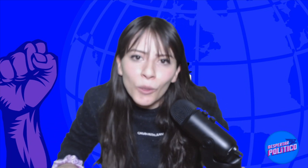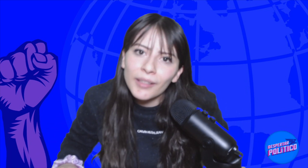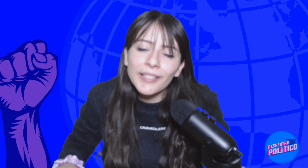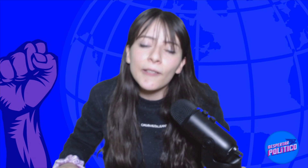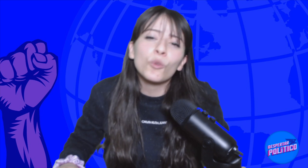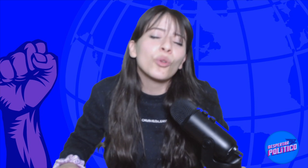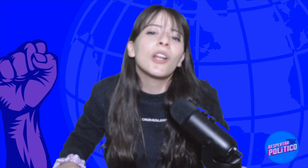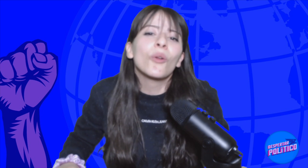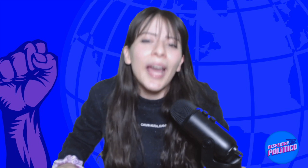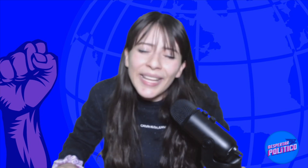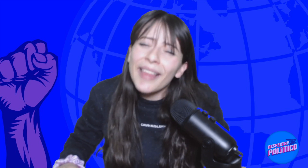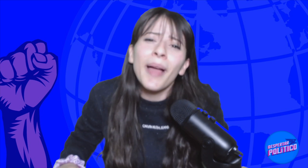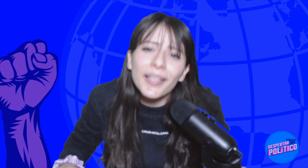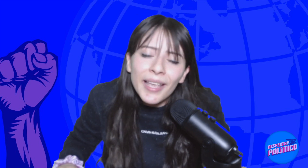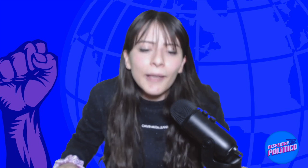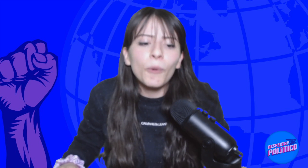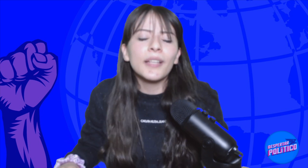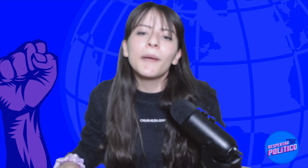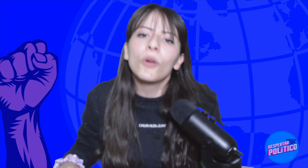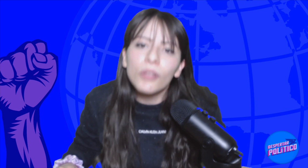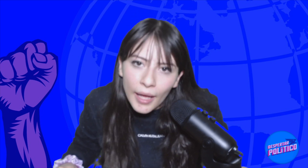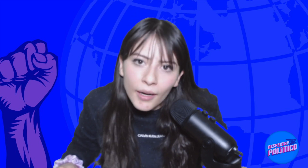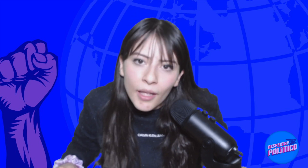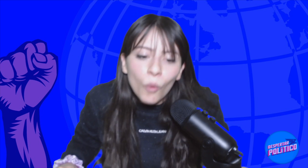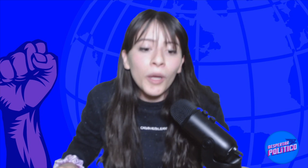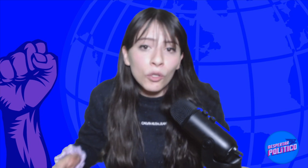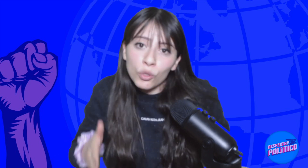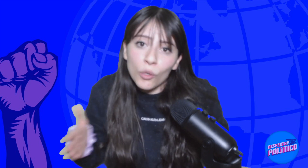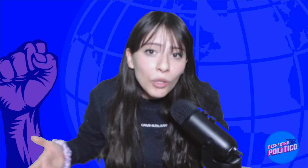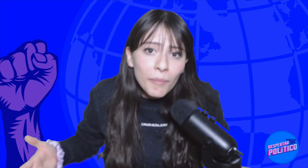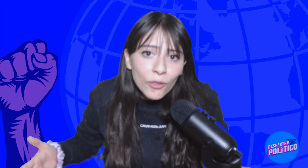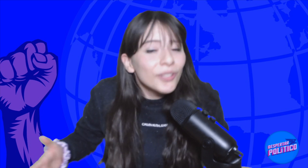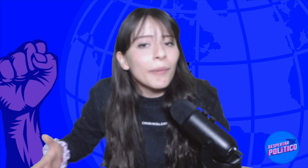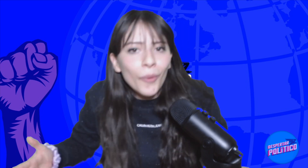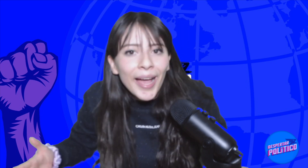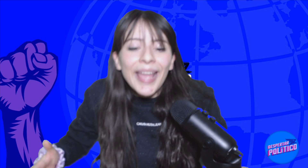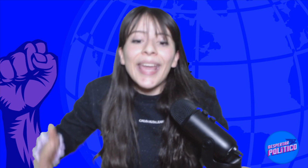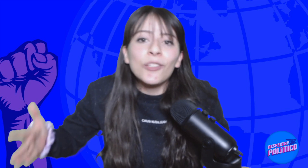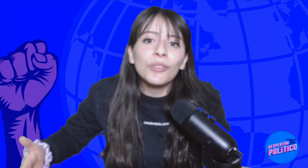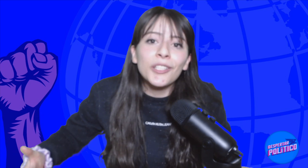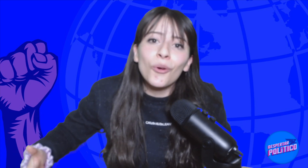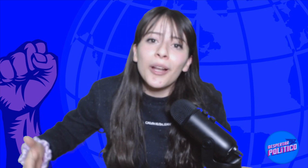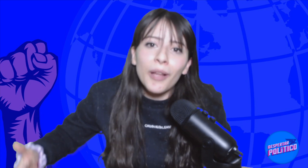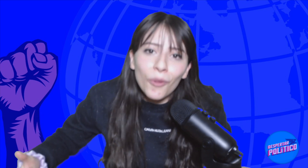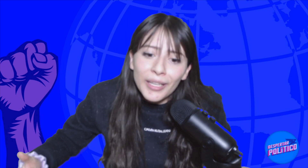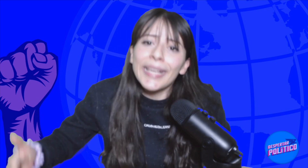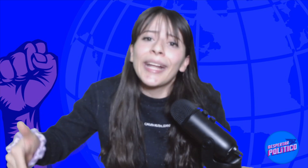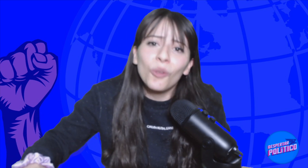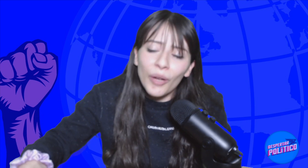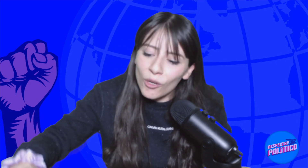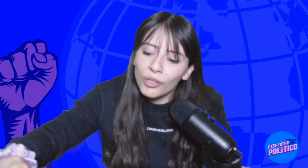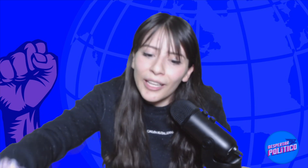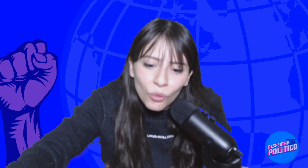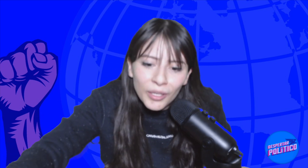ganas porque te hiciste mucho del rogar. Y además, ¿qué podrás aportar cuando tu segundo al mando se va a es un testigo colaborador y